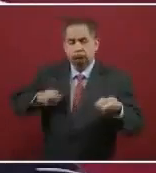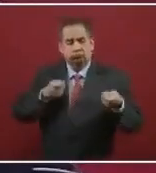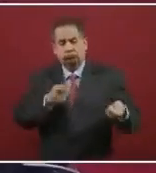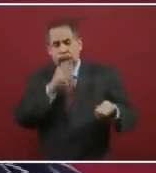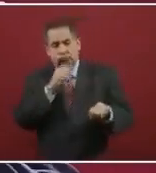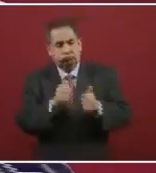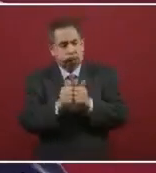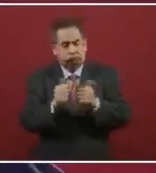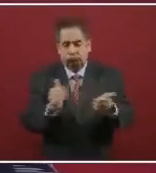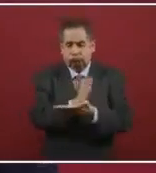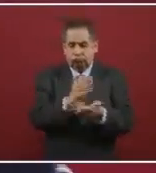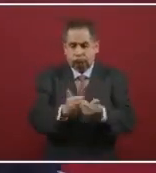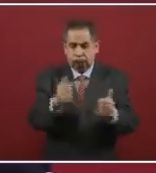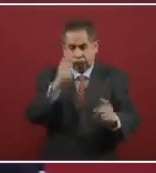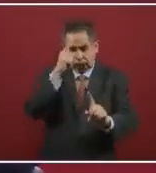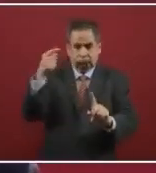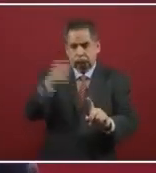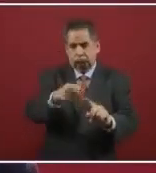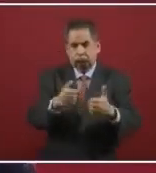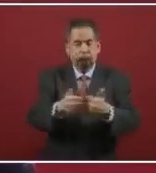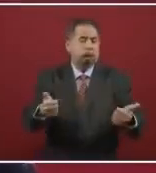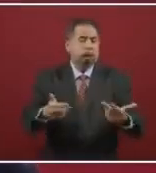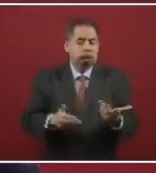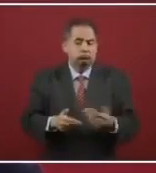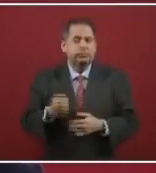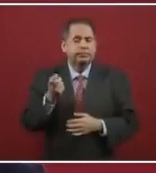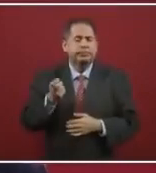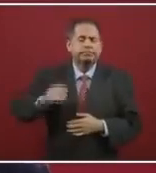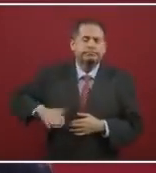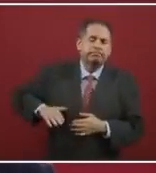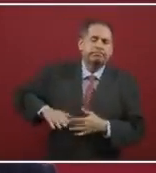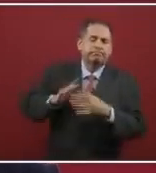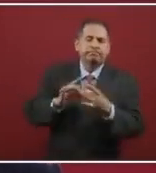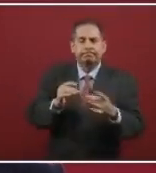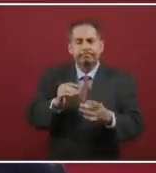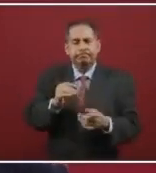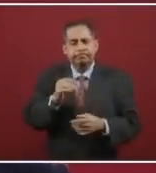eso es a lo que se refirió